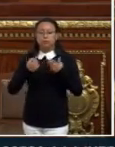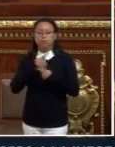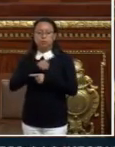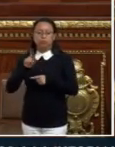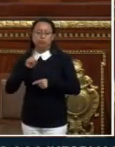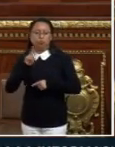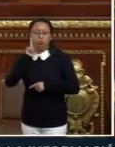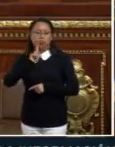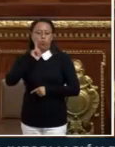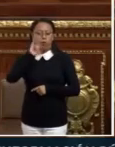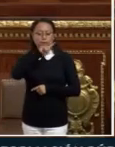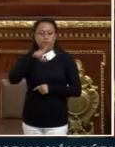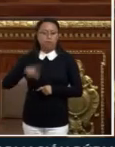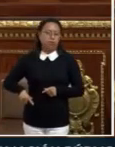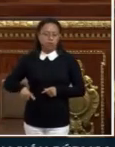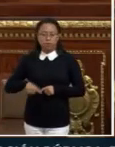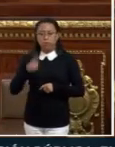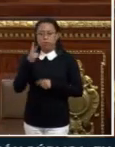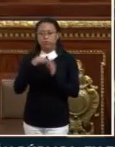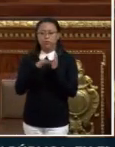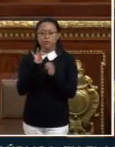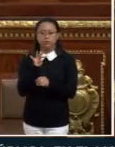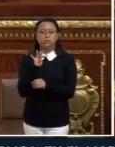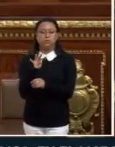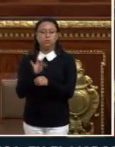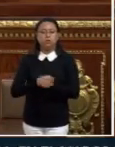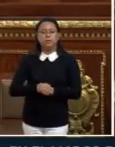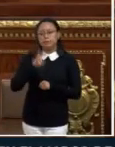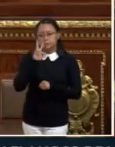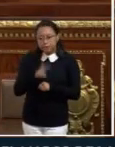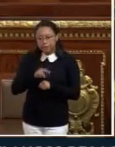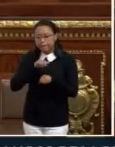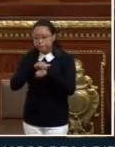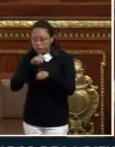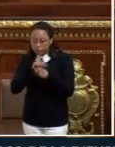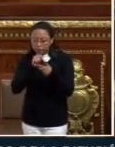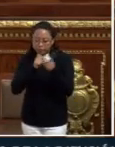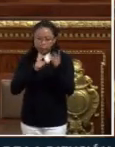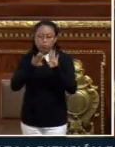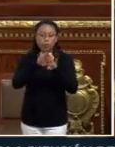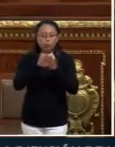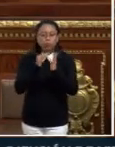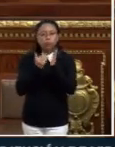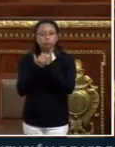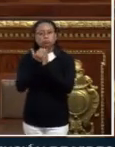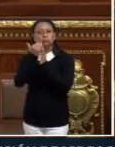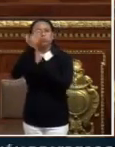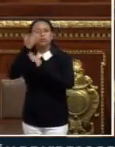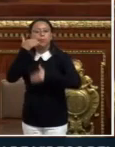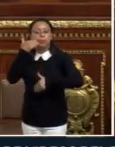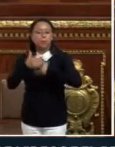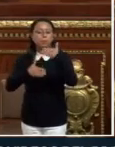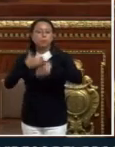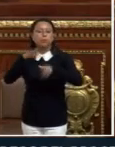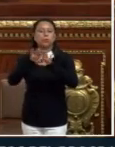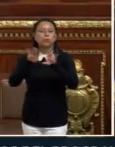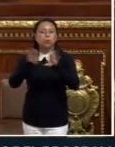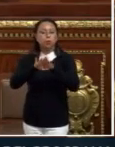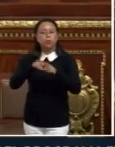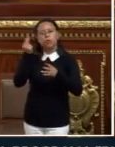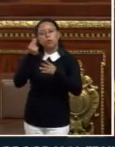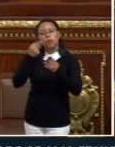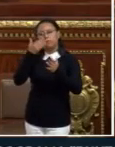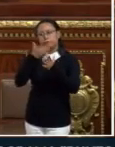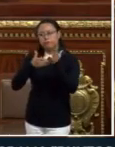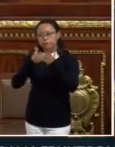las cifras, se va viendo en qué se va avanzando, se va viendo qué se necesita. Y una de las cosas que sin duda se